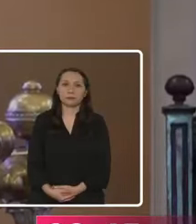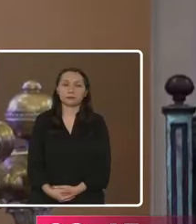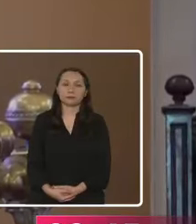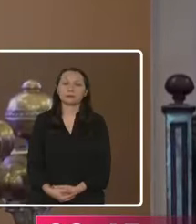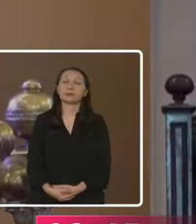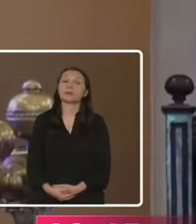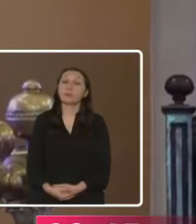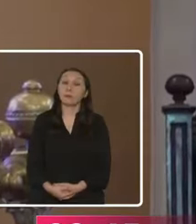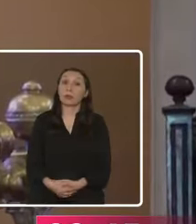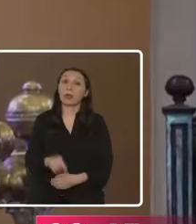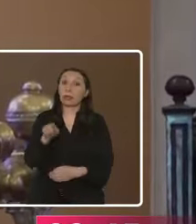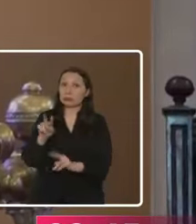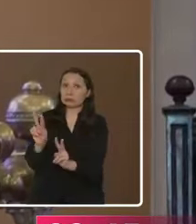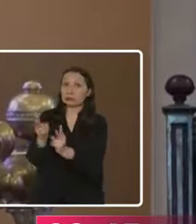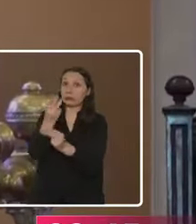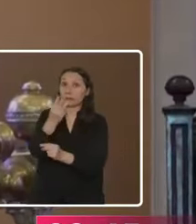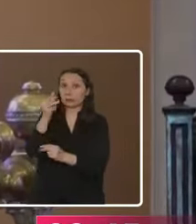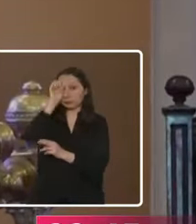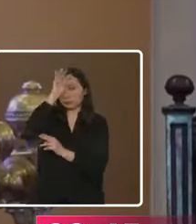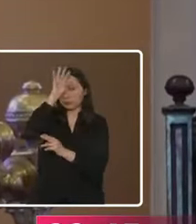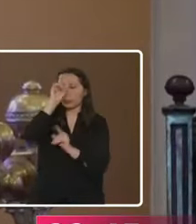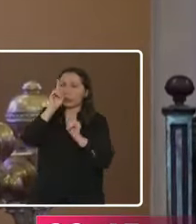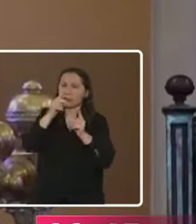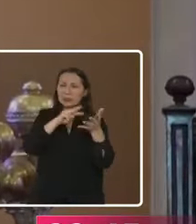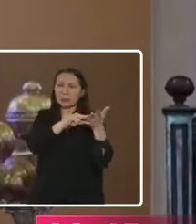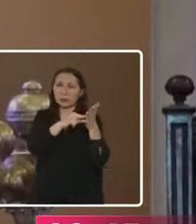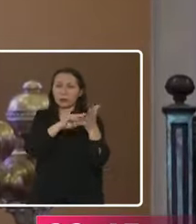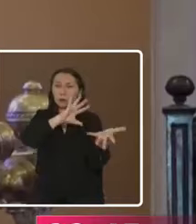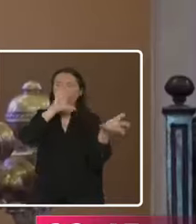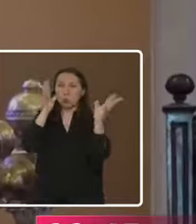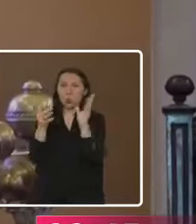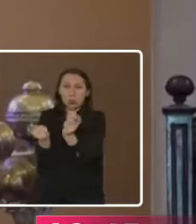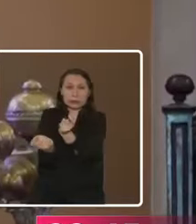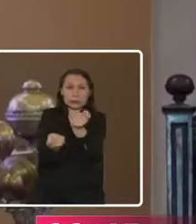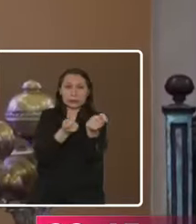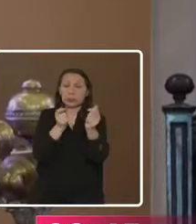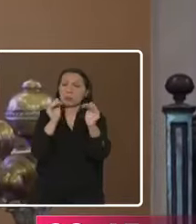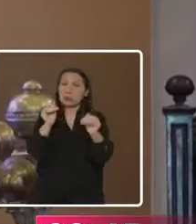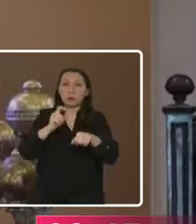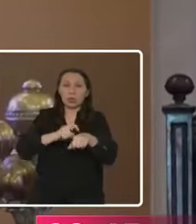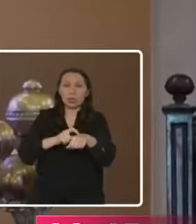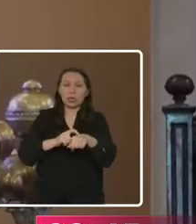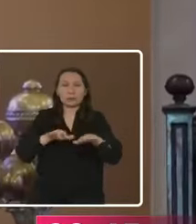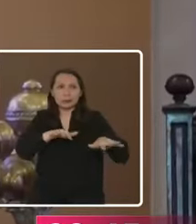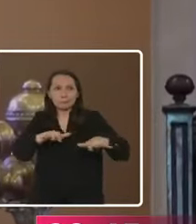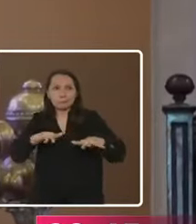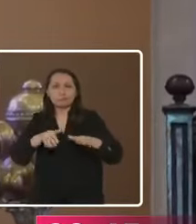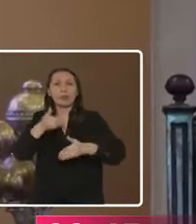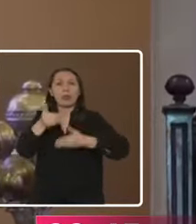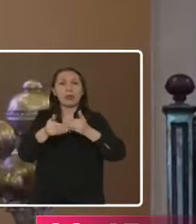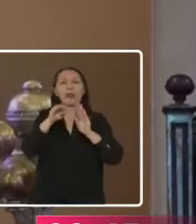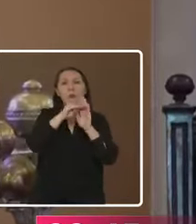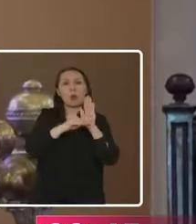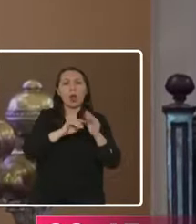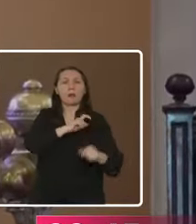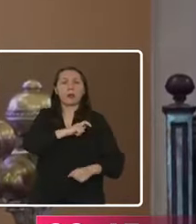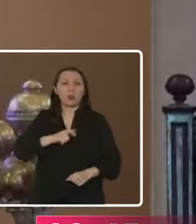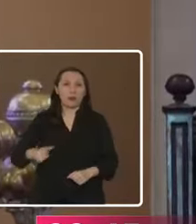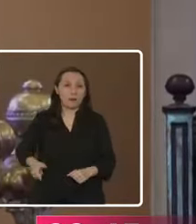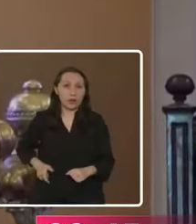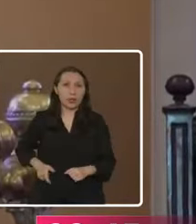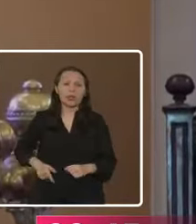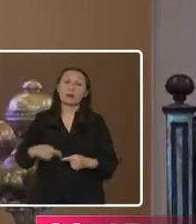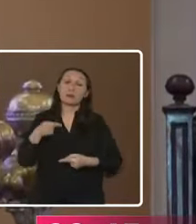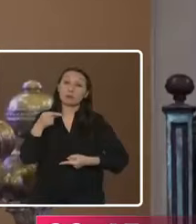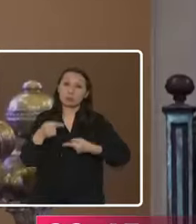Y junto a ese rescate, tuvo que lidiar con una crisis económica mundial y al mismo tiempo sacar adelante su programa de gobierno.